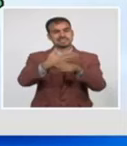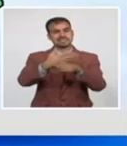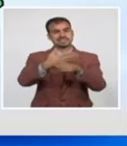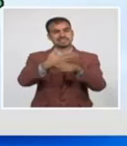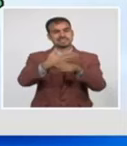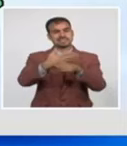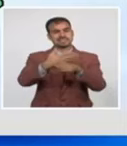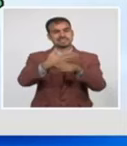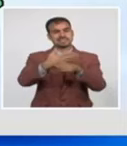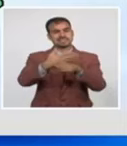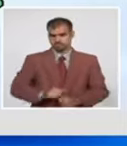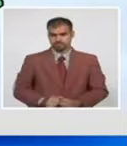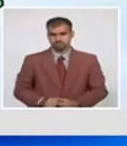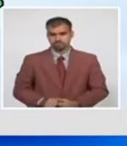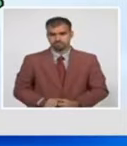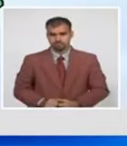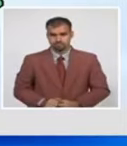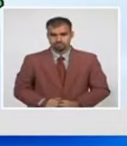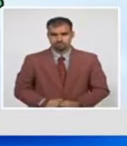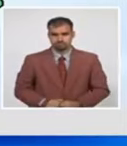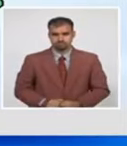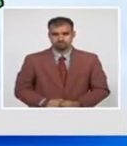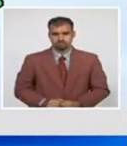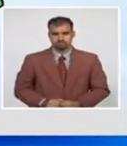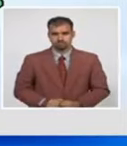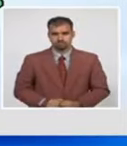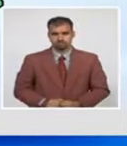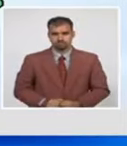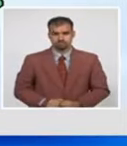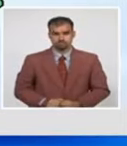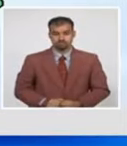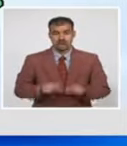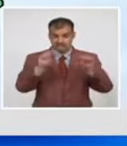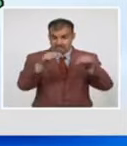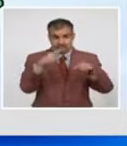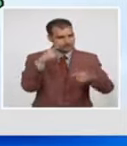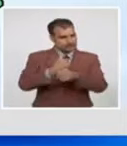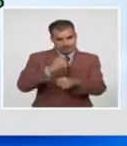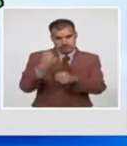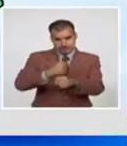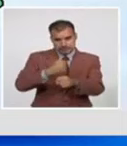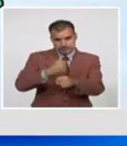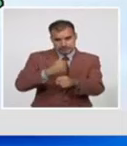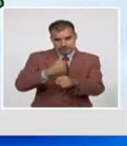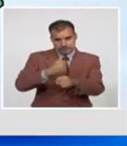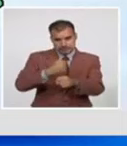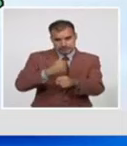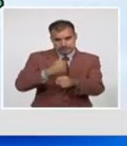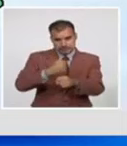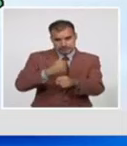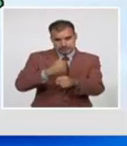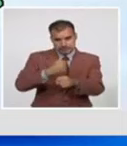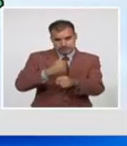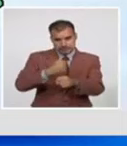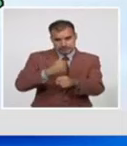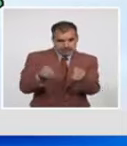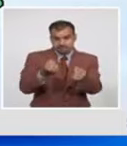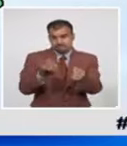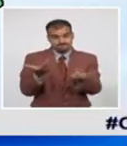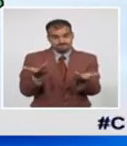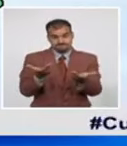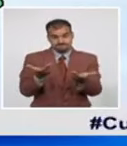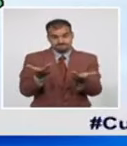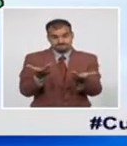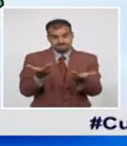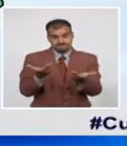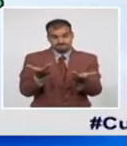65. Se trabaja duro, pero hay que seguir afianzando las medidas. Holguín,